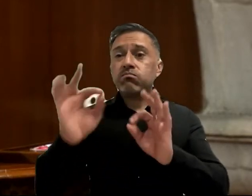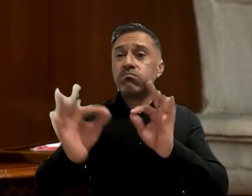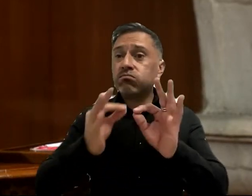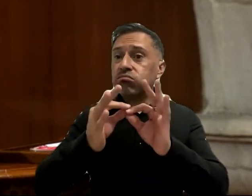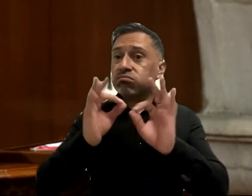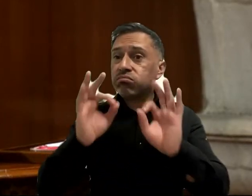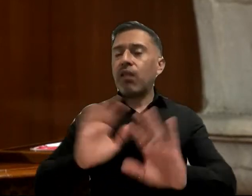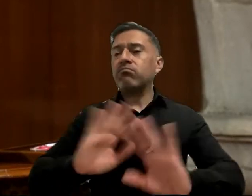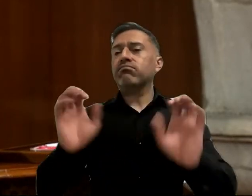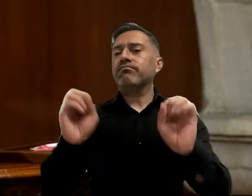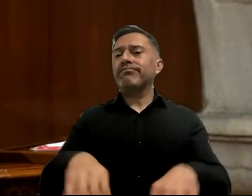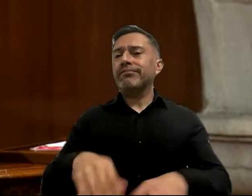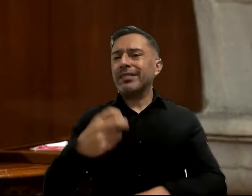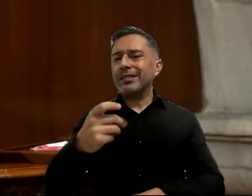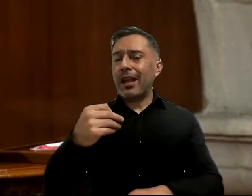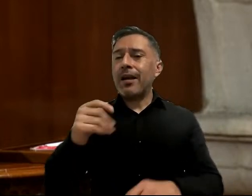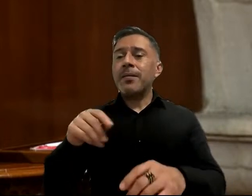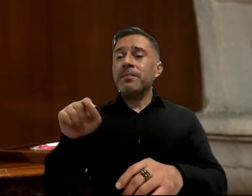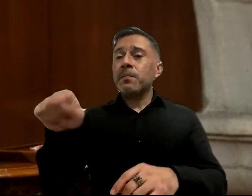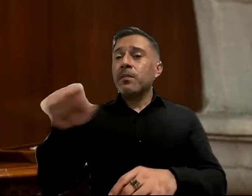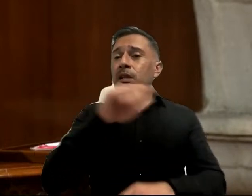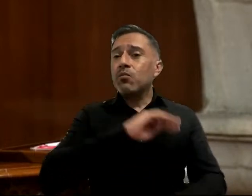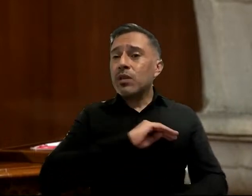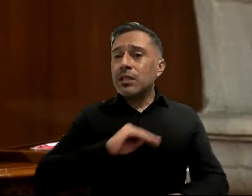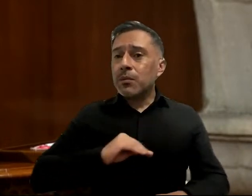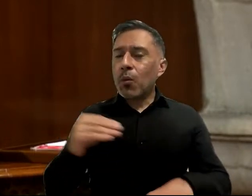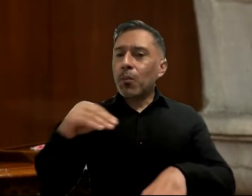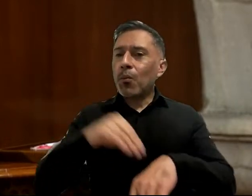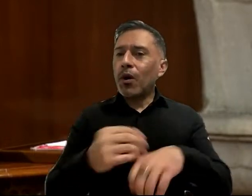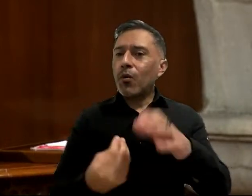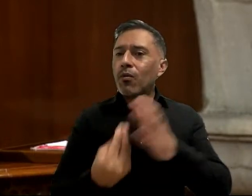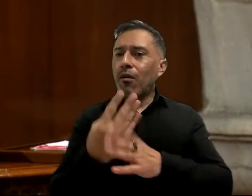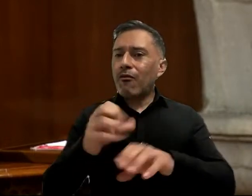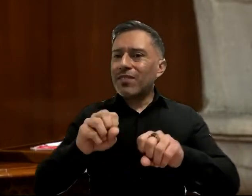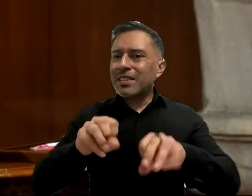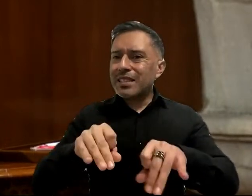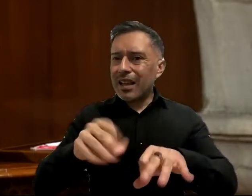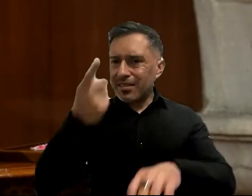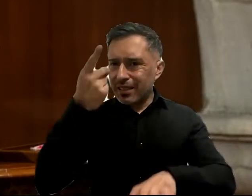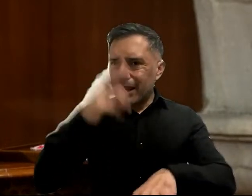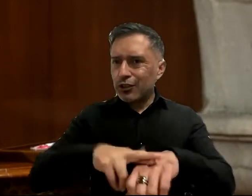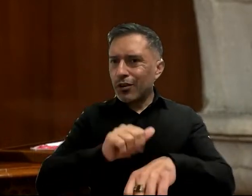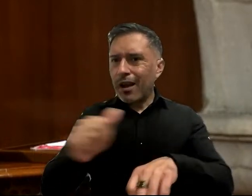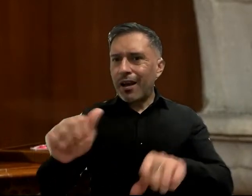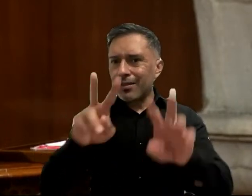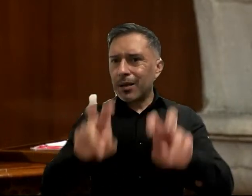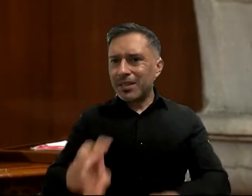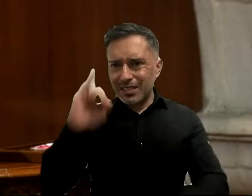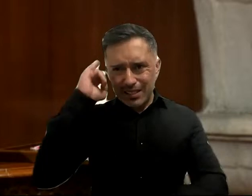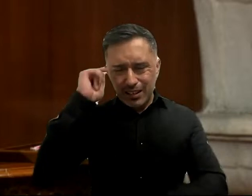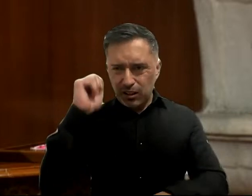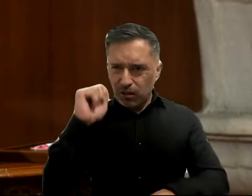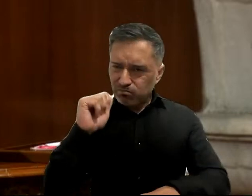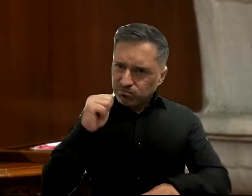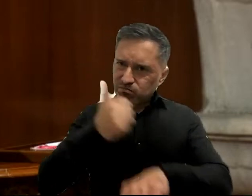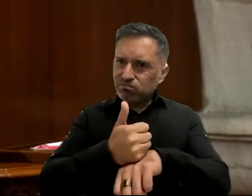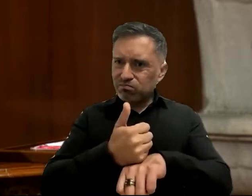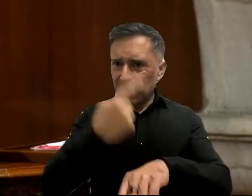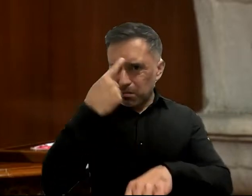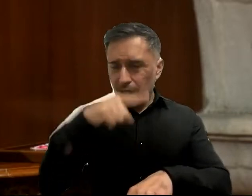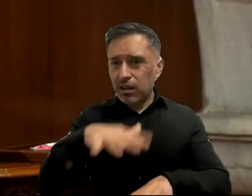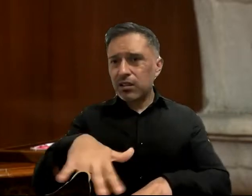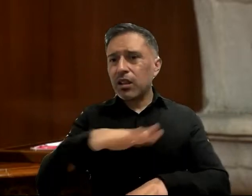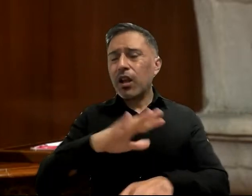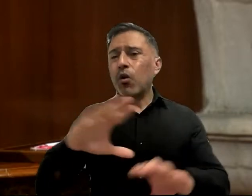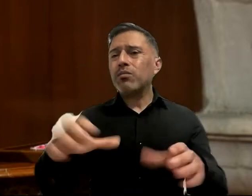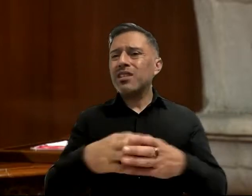asuntos indígenas en los municipios es un paso fundamental para garantizar la inclusión y el desarrollo integral de las